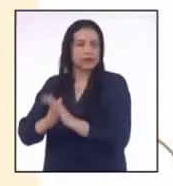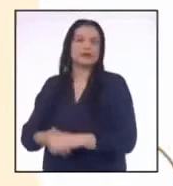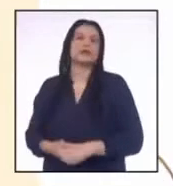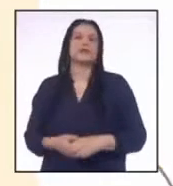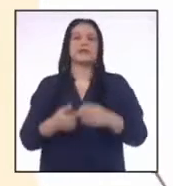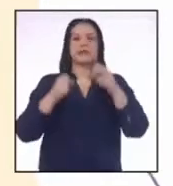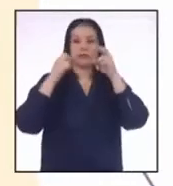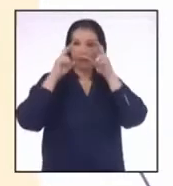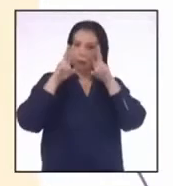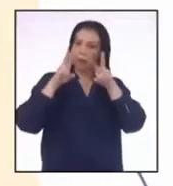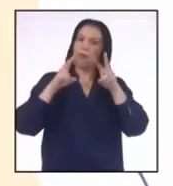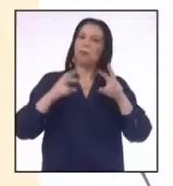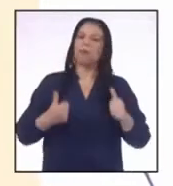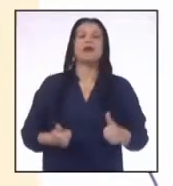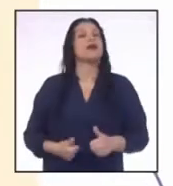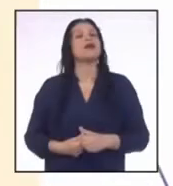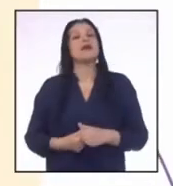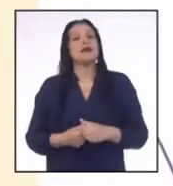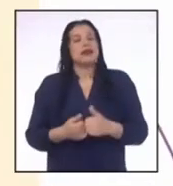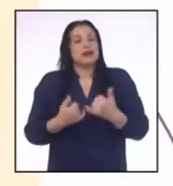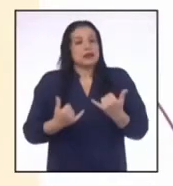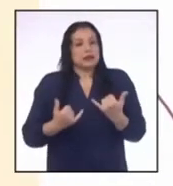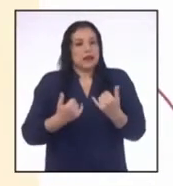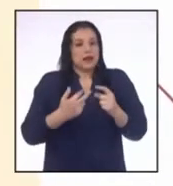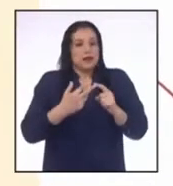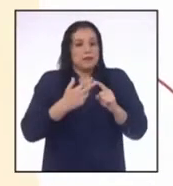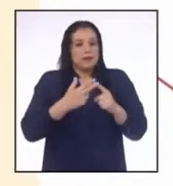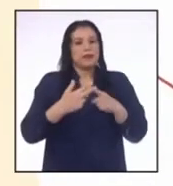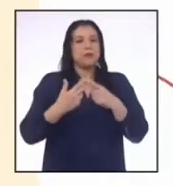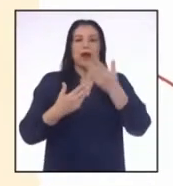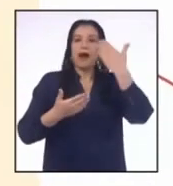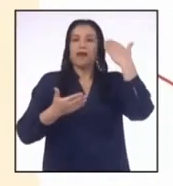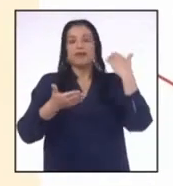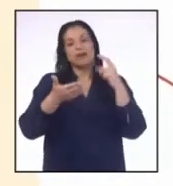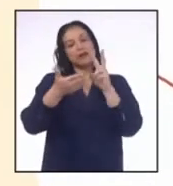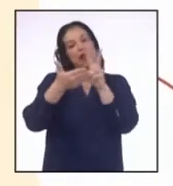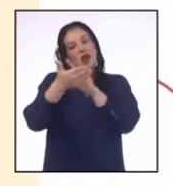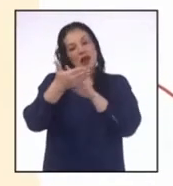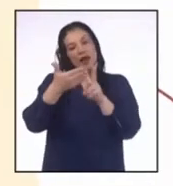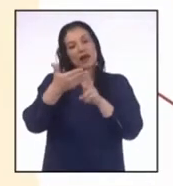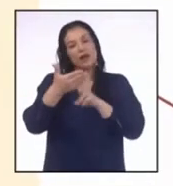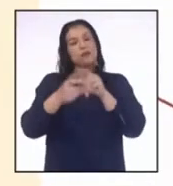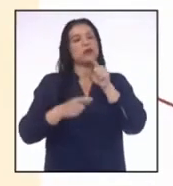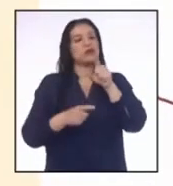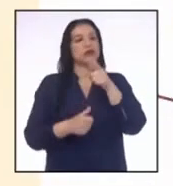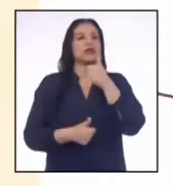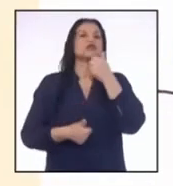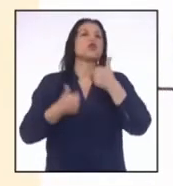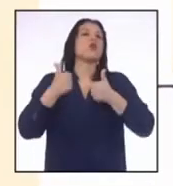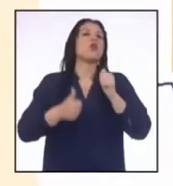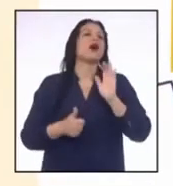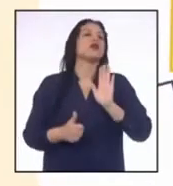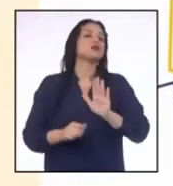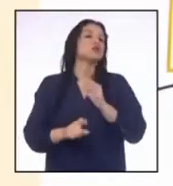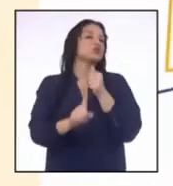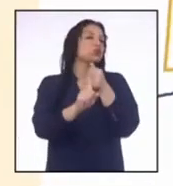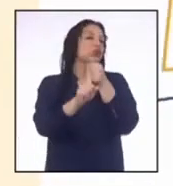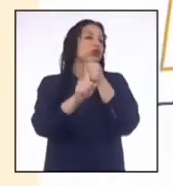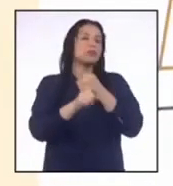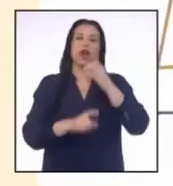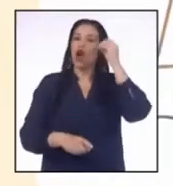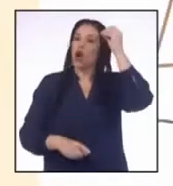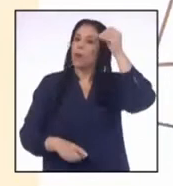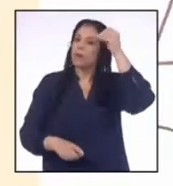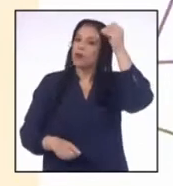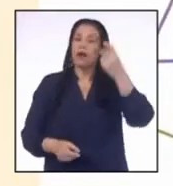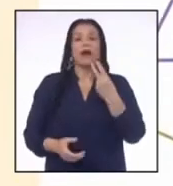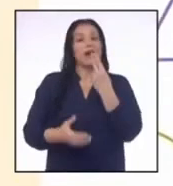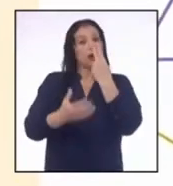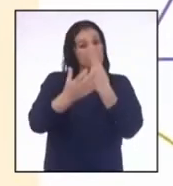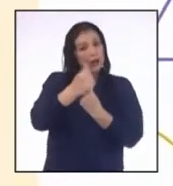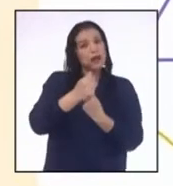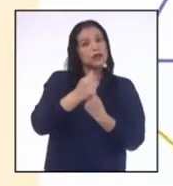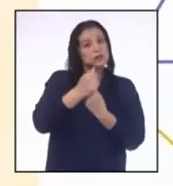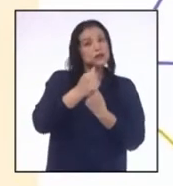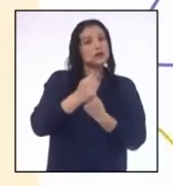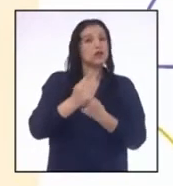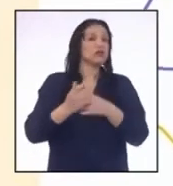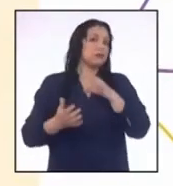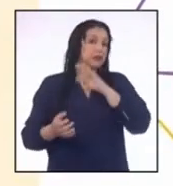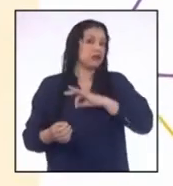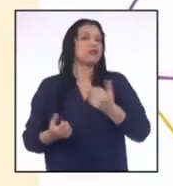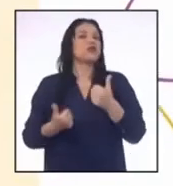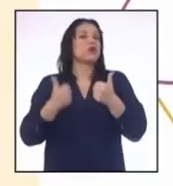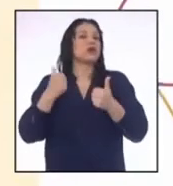Ya veo. A partir del texto leído, adoptaron una postura, ambas a favor claramente